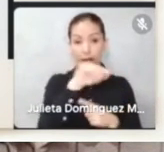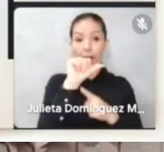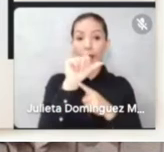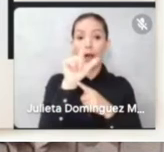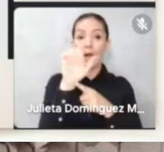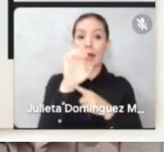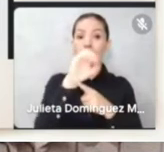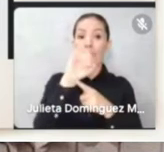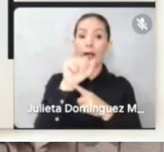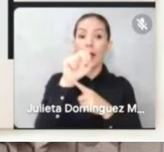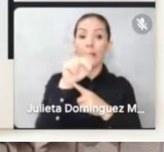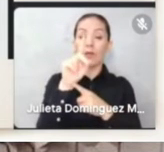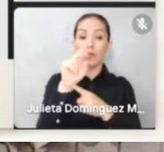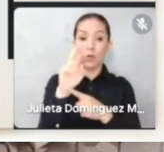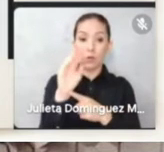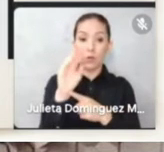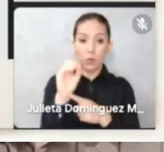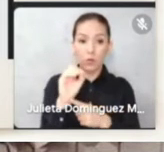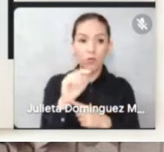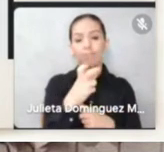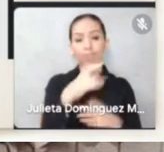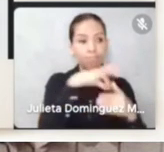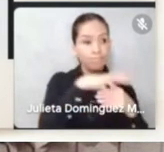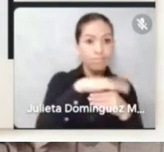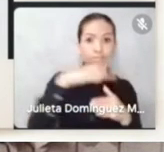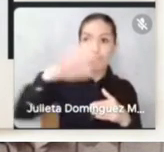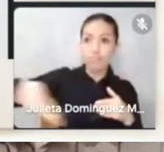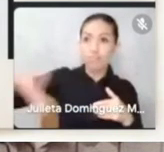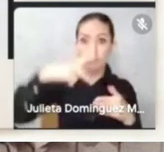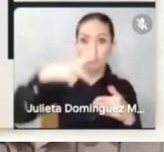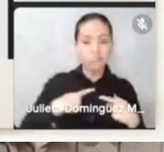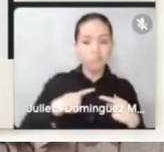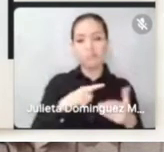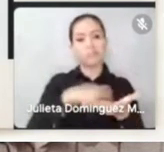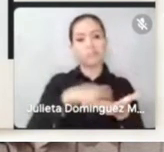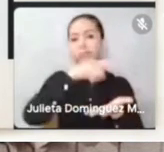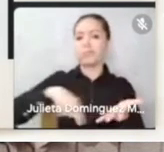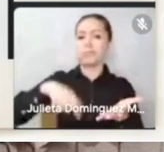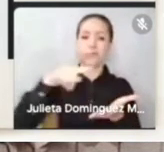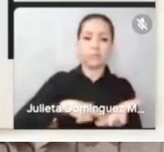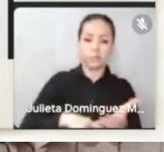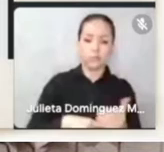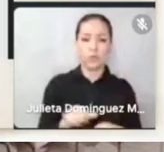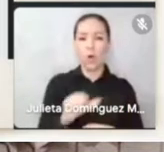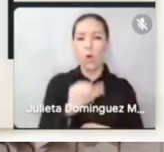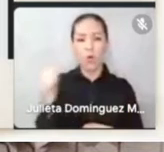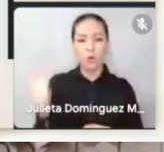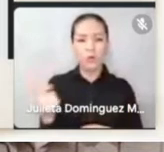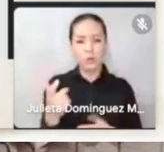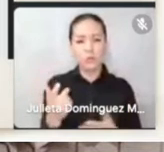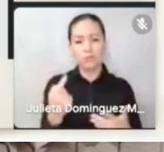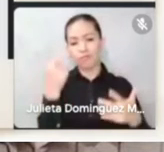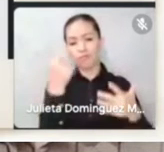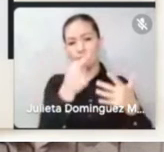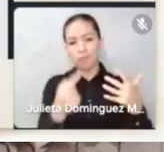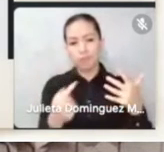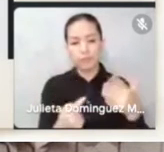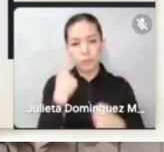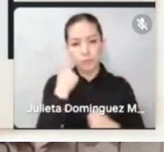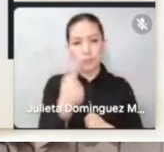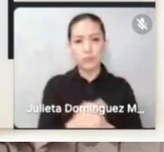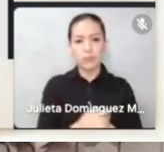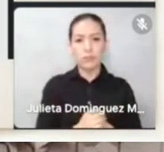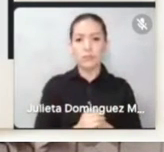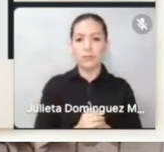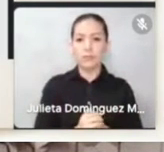se contabilizaran como votos nulos. Por otro lado, similares consideraciones a las expuestas en el